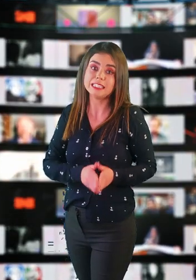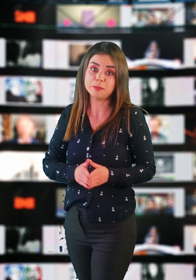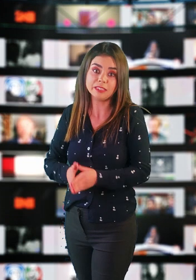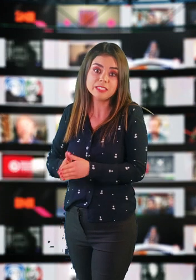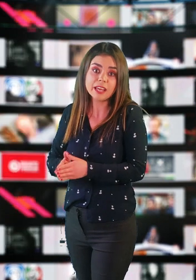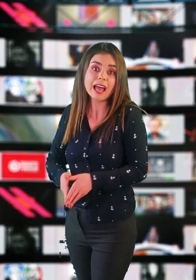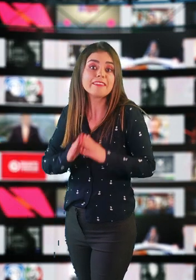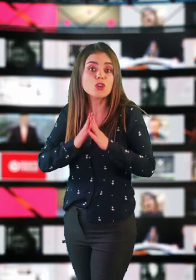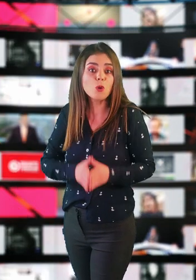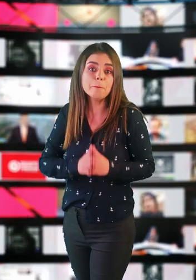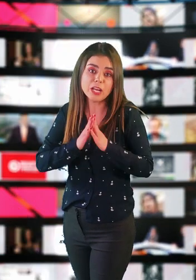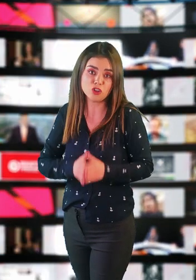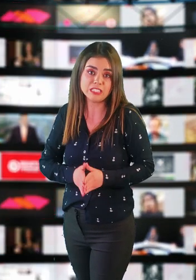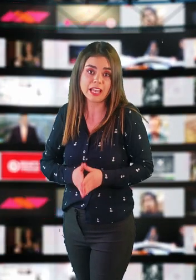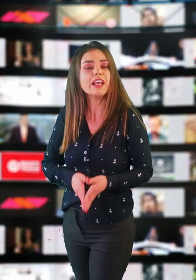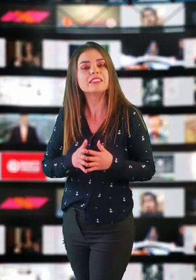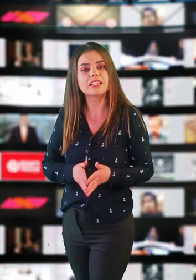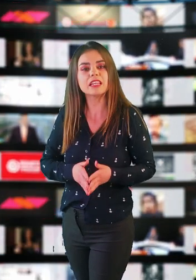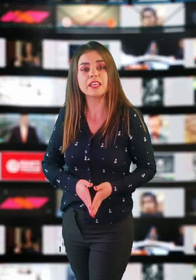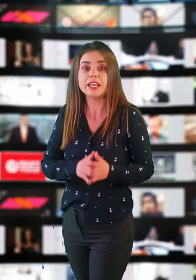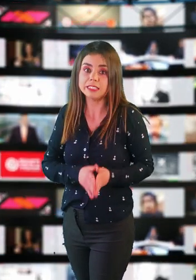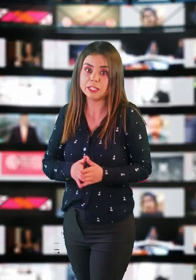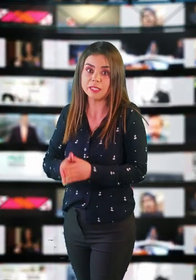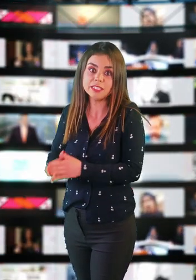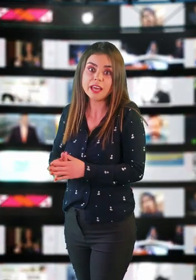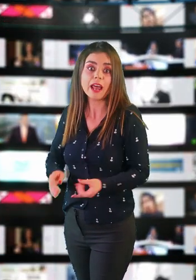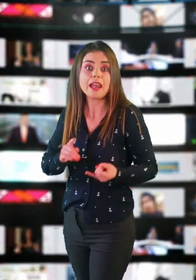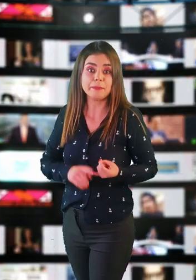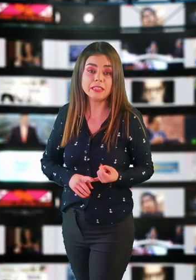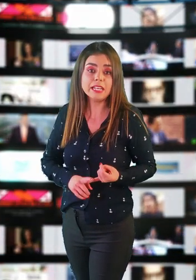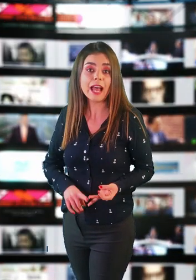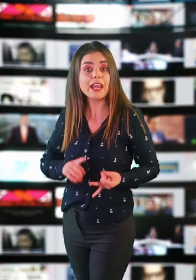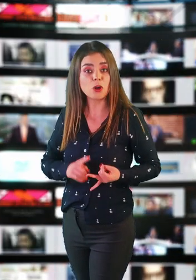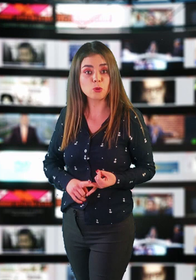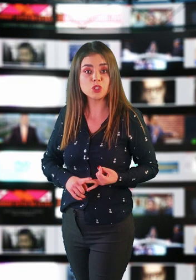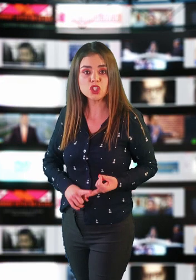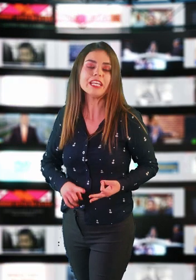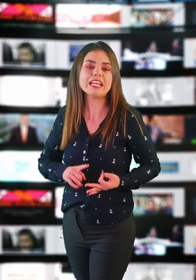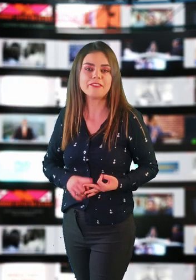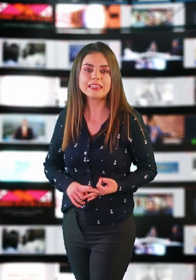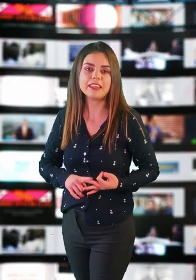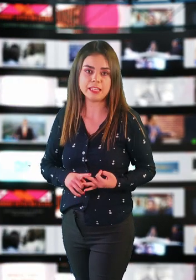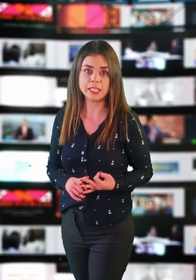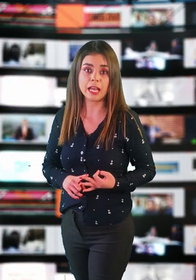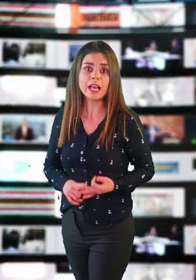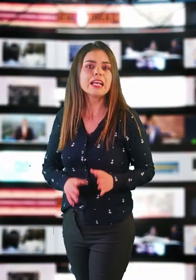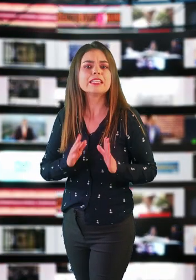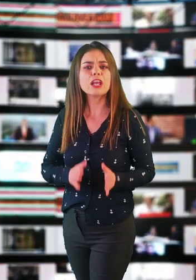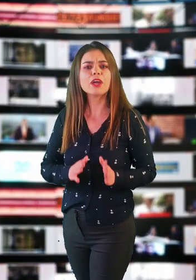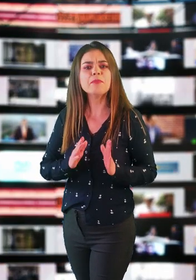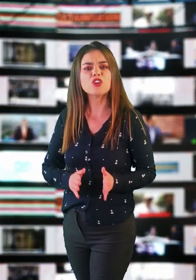es estigmatizar a ningún periodista. Se trata de estigmatizar la mentira, la corrupción y la falta de